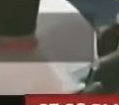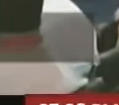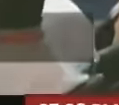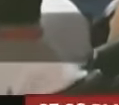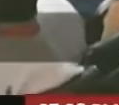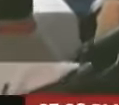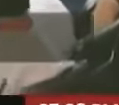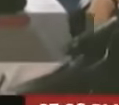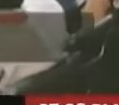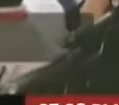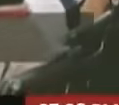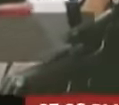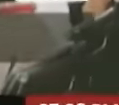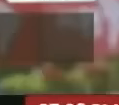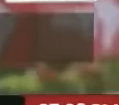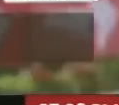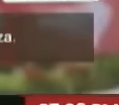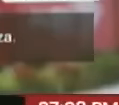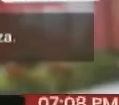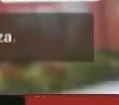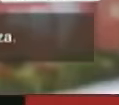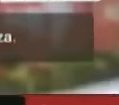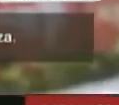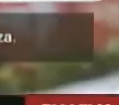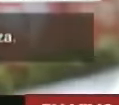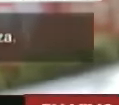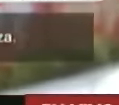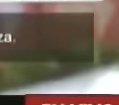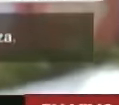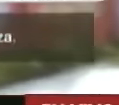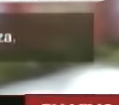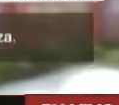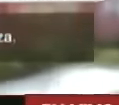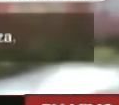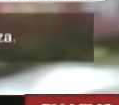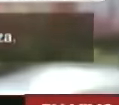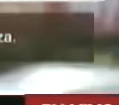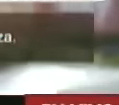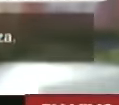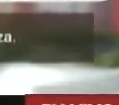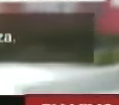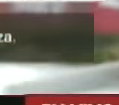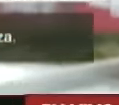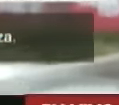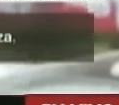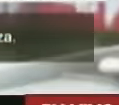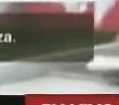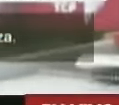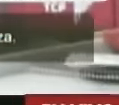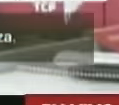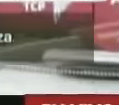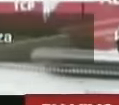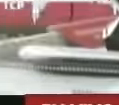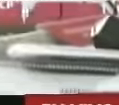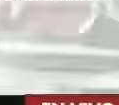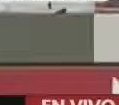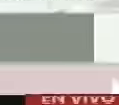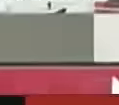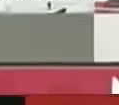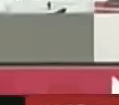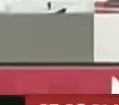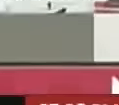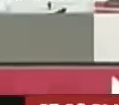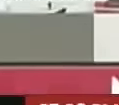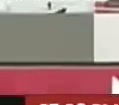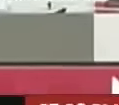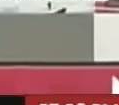ALBA 2030 y una declaración final con 22 propuestas hacia los 20 años de la fundación de la Alianza.